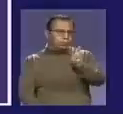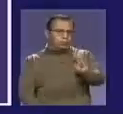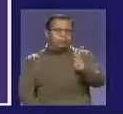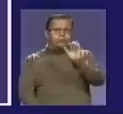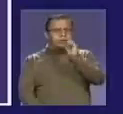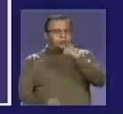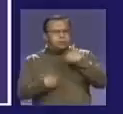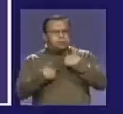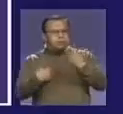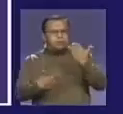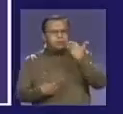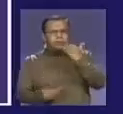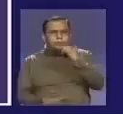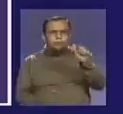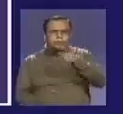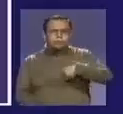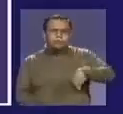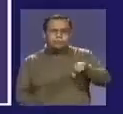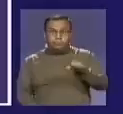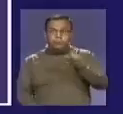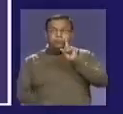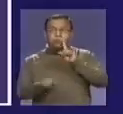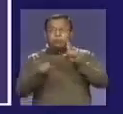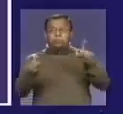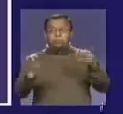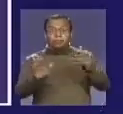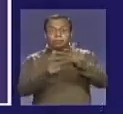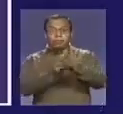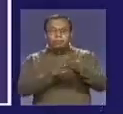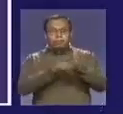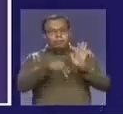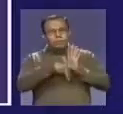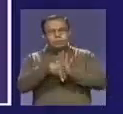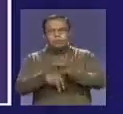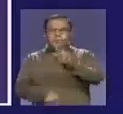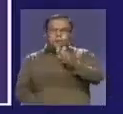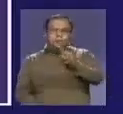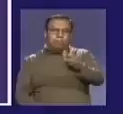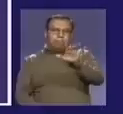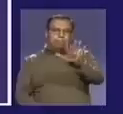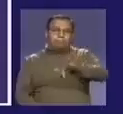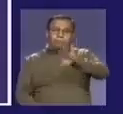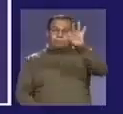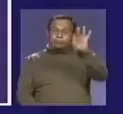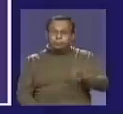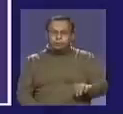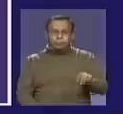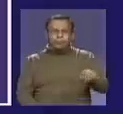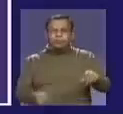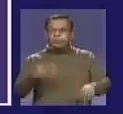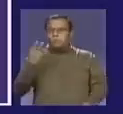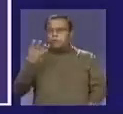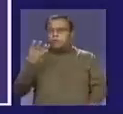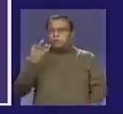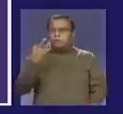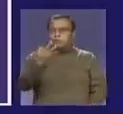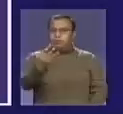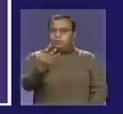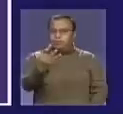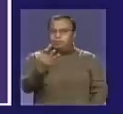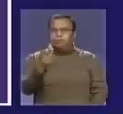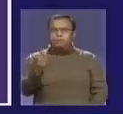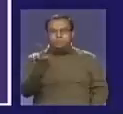sido victimizadas las mujeres de estos sectores: desplazamiento, 75%, es decir, 3 de cada 4.